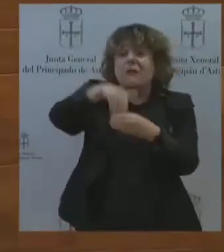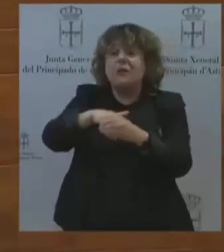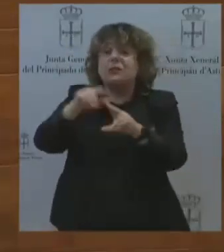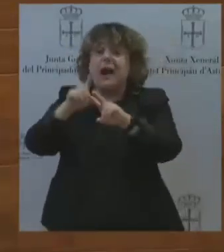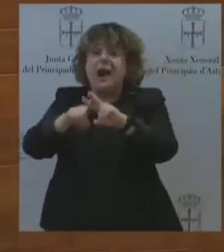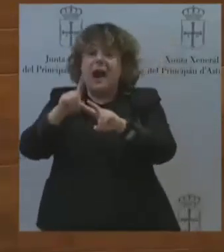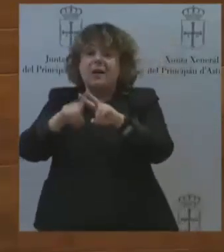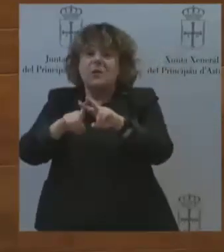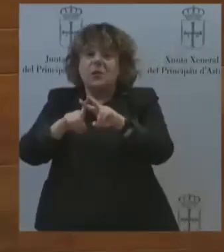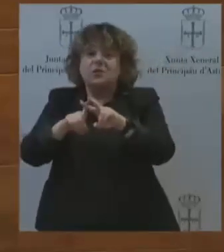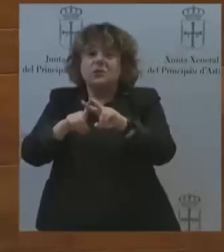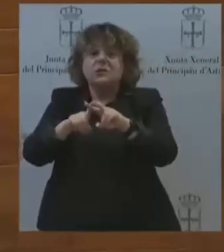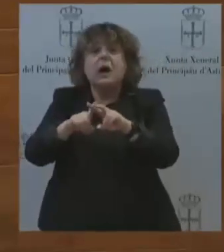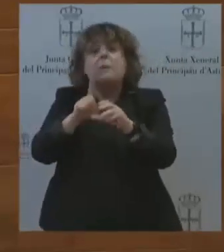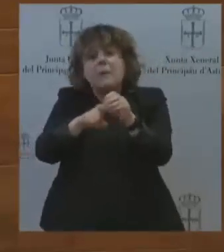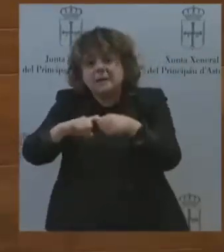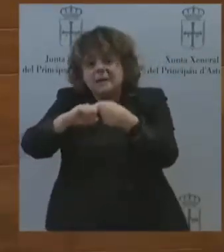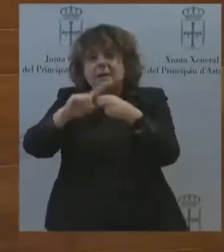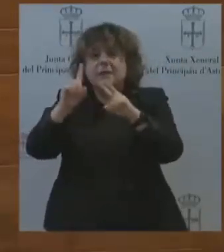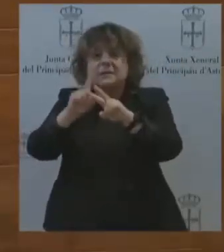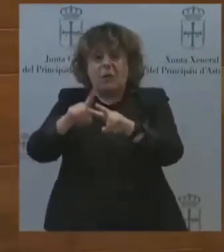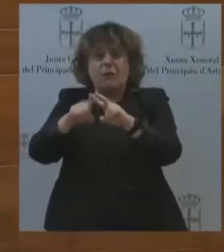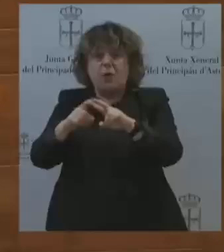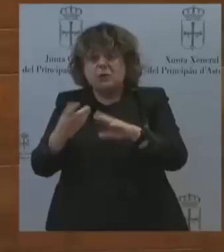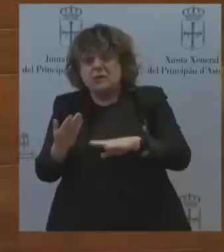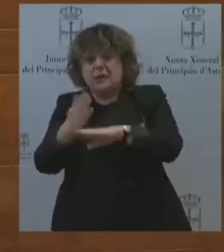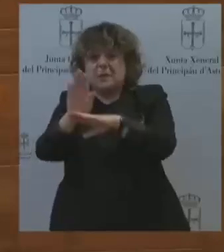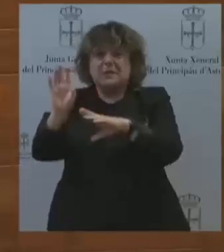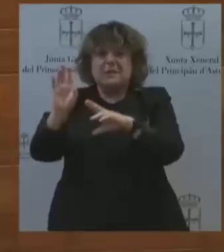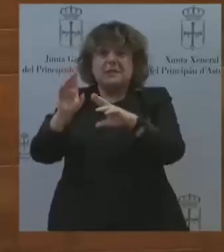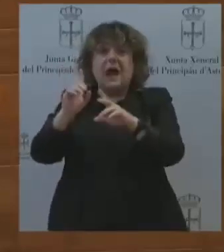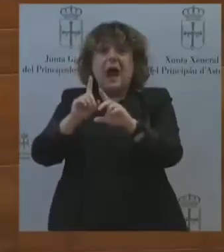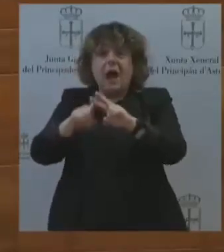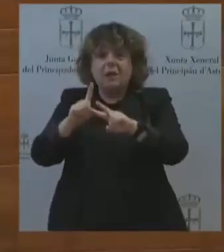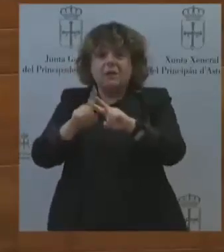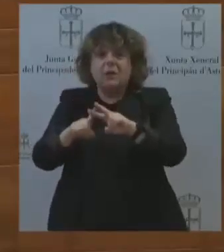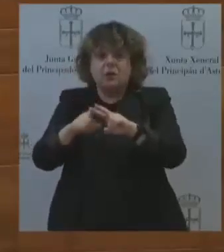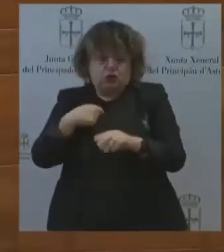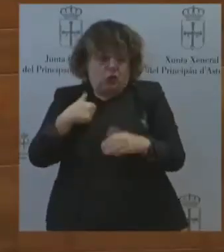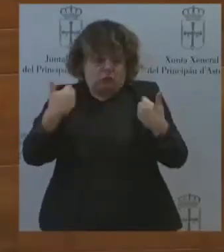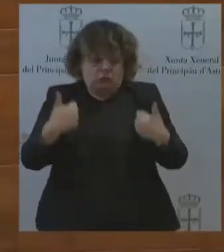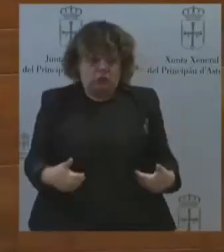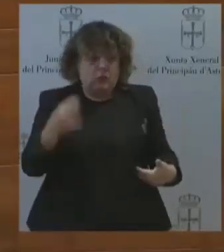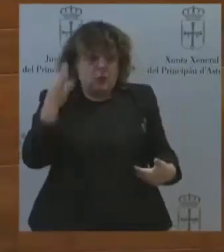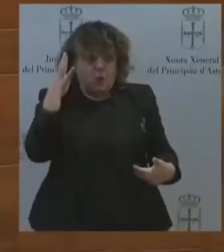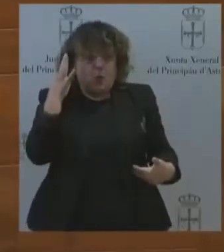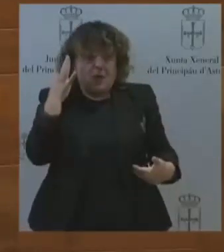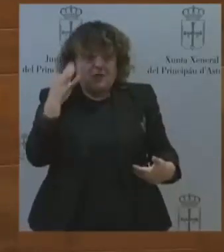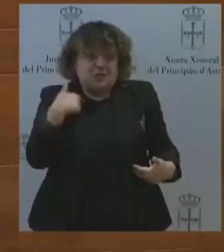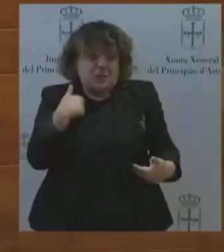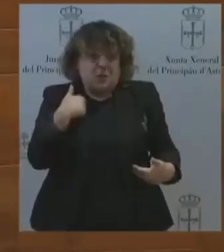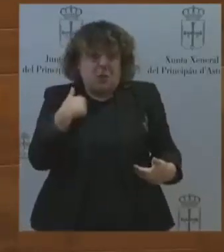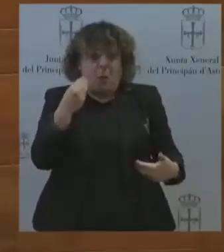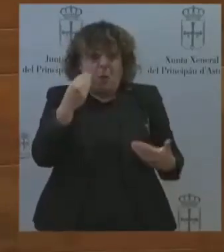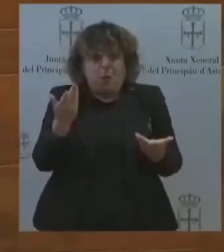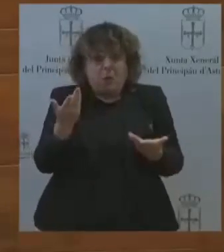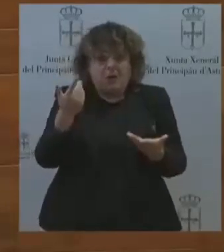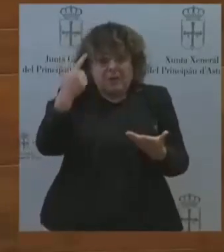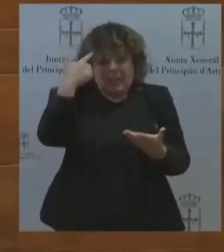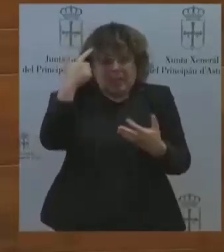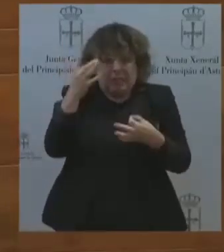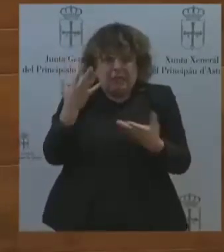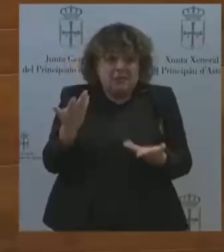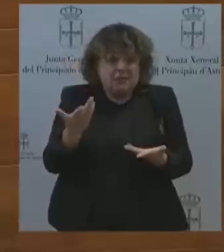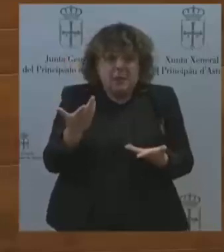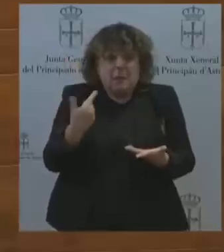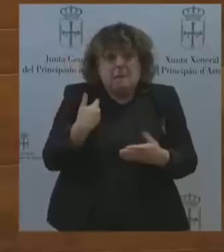que representan a Vox en las instituciones, yo misma, somos unas ignorantes? ¿Piensa que vamos a representar, a votar o militar